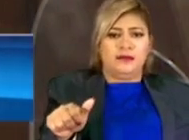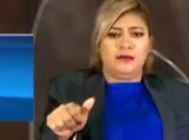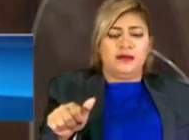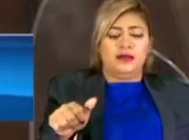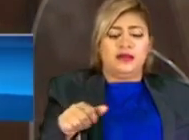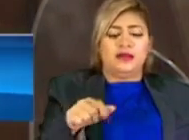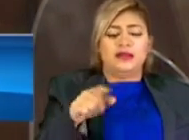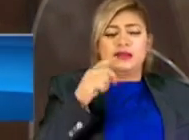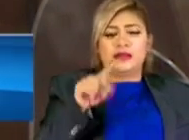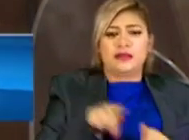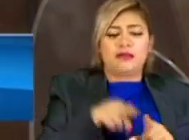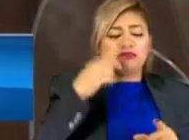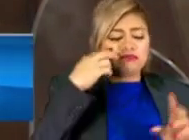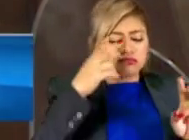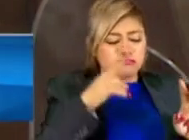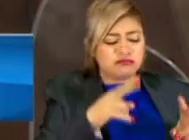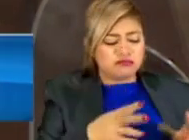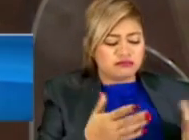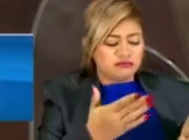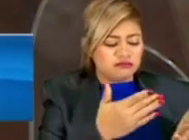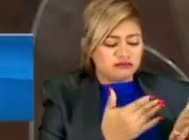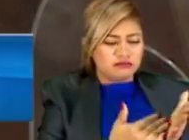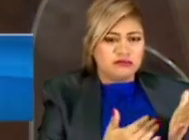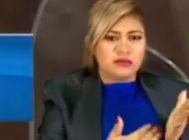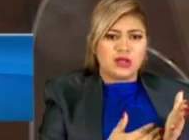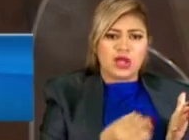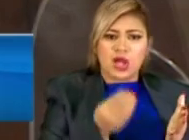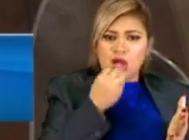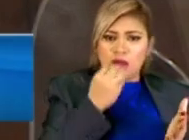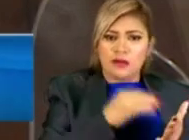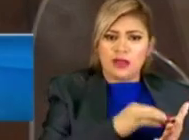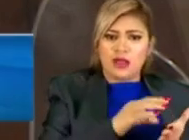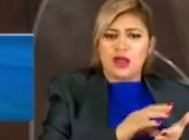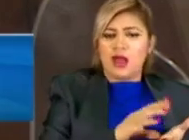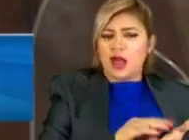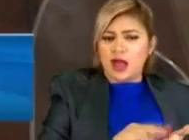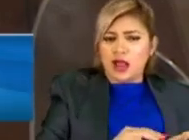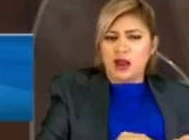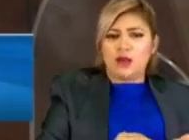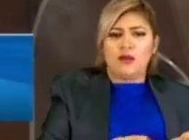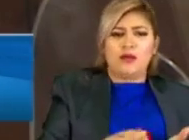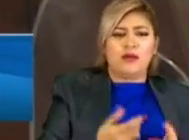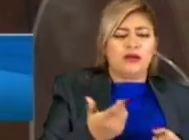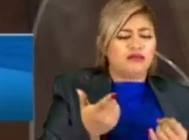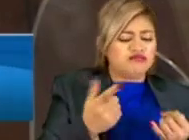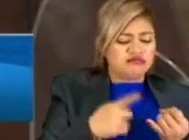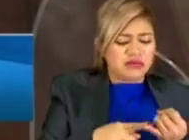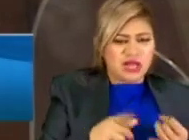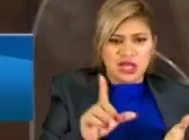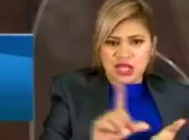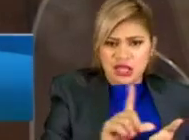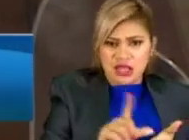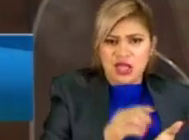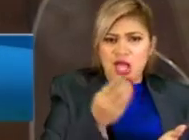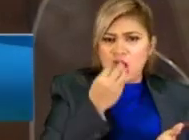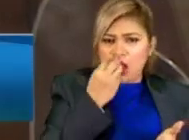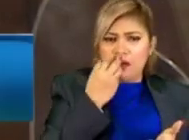y verificación de trámites para la producción agroindustrial e industrial de